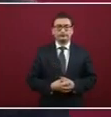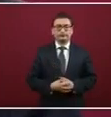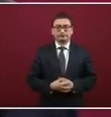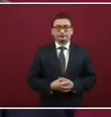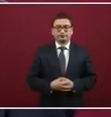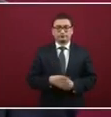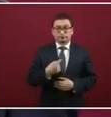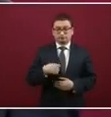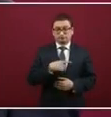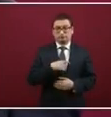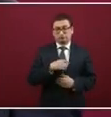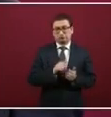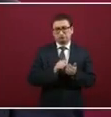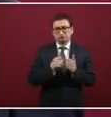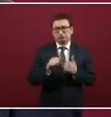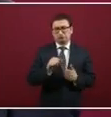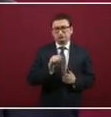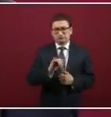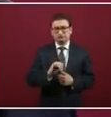rezagados.